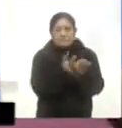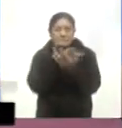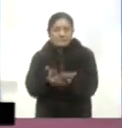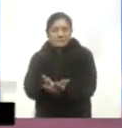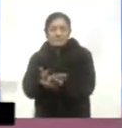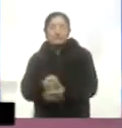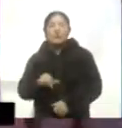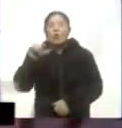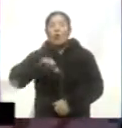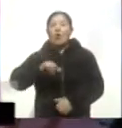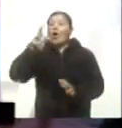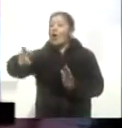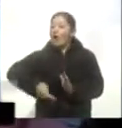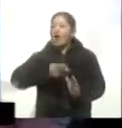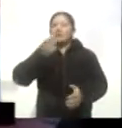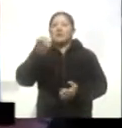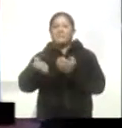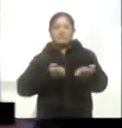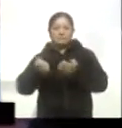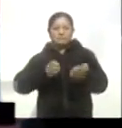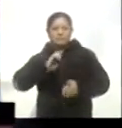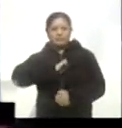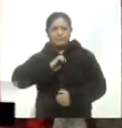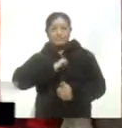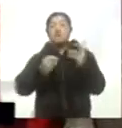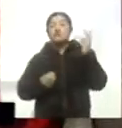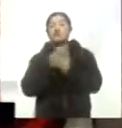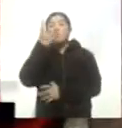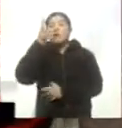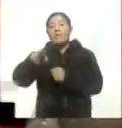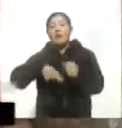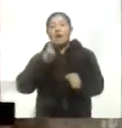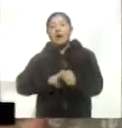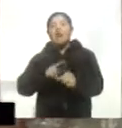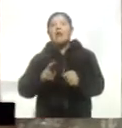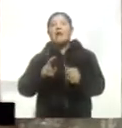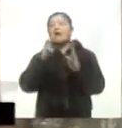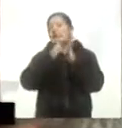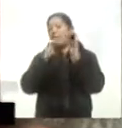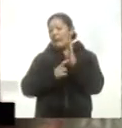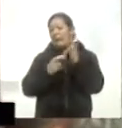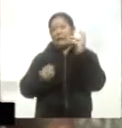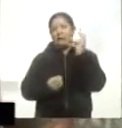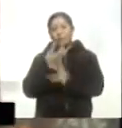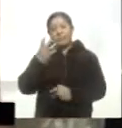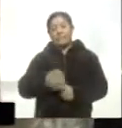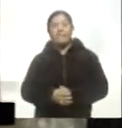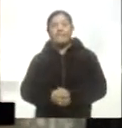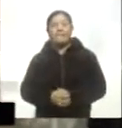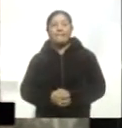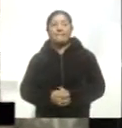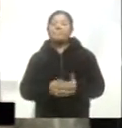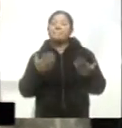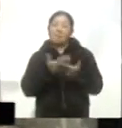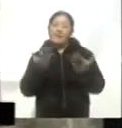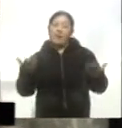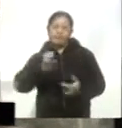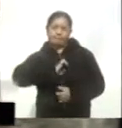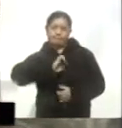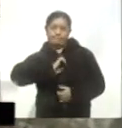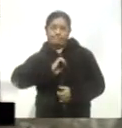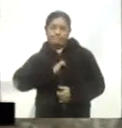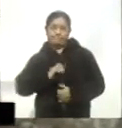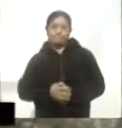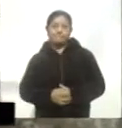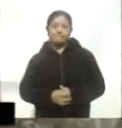se retoman los entrenamientos con una nueva normalidad. Ahora retomamos el entrenamiento con las